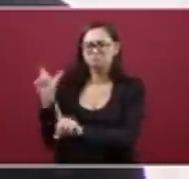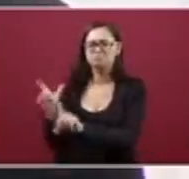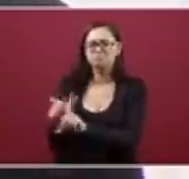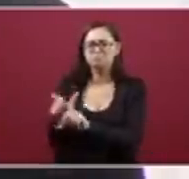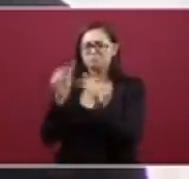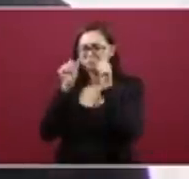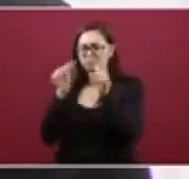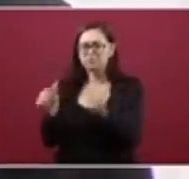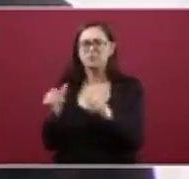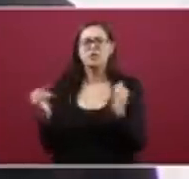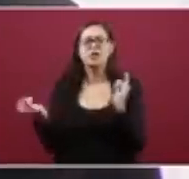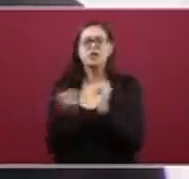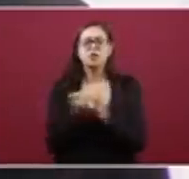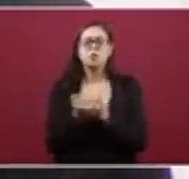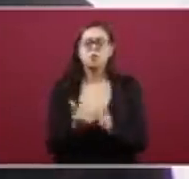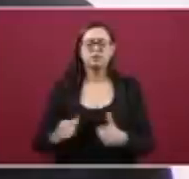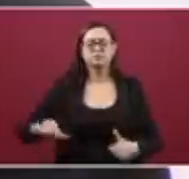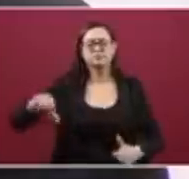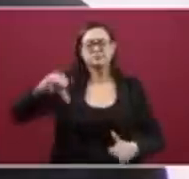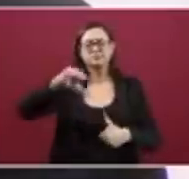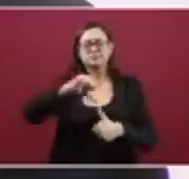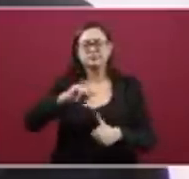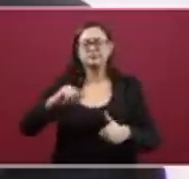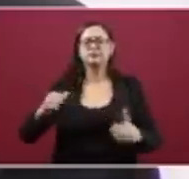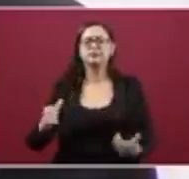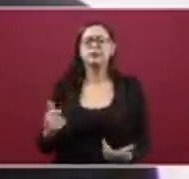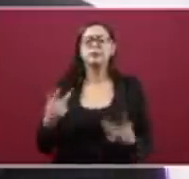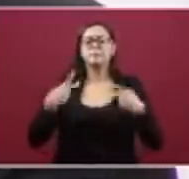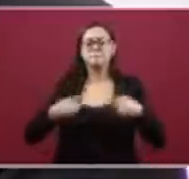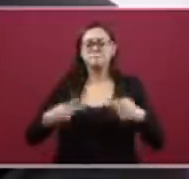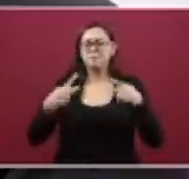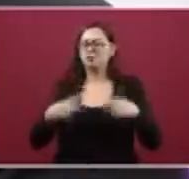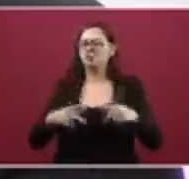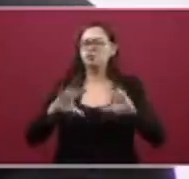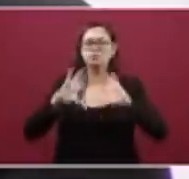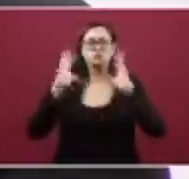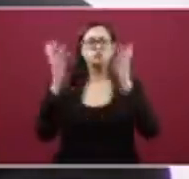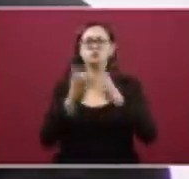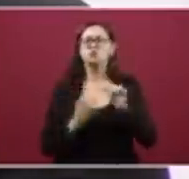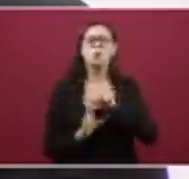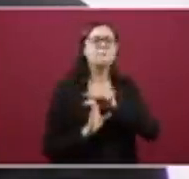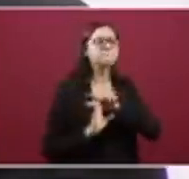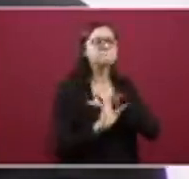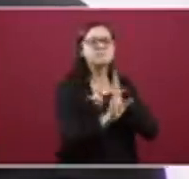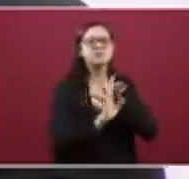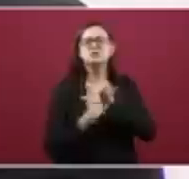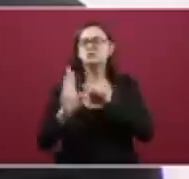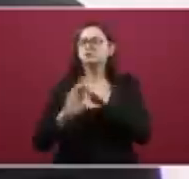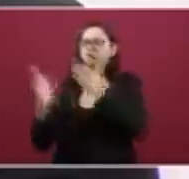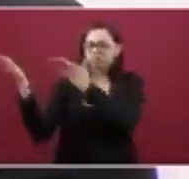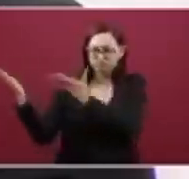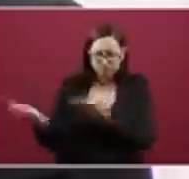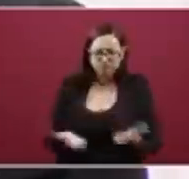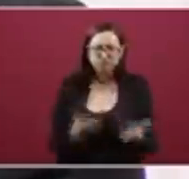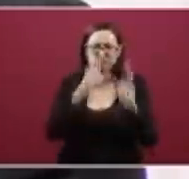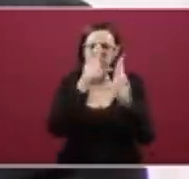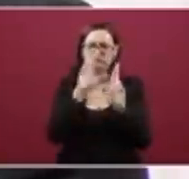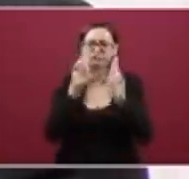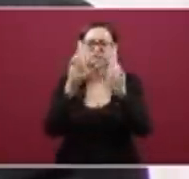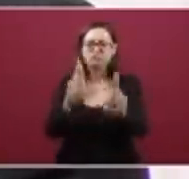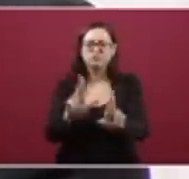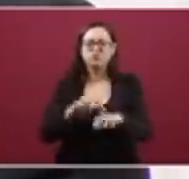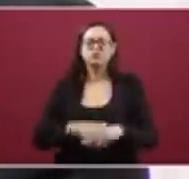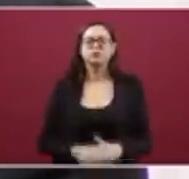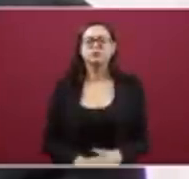migrantes centroamericanos y a todos los migrantes del mundo se canceló